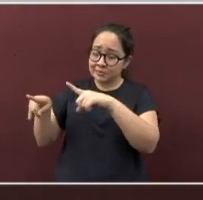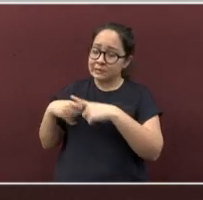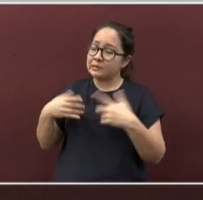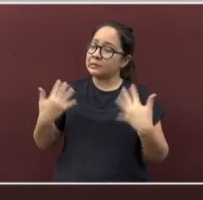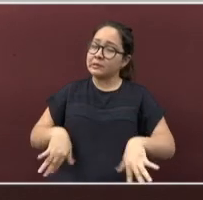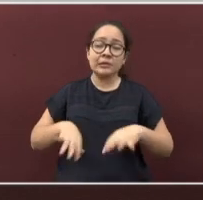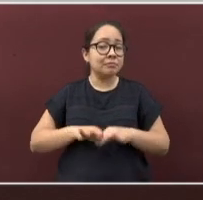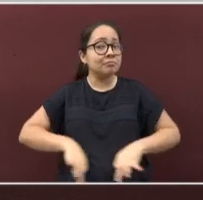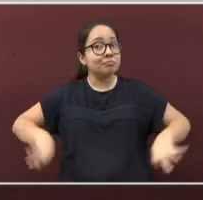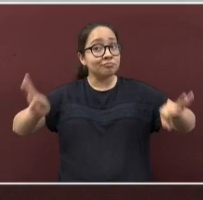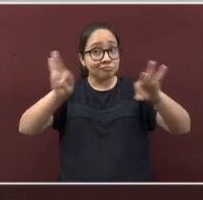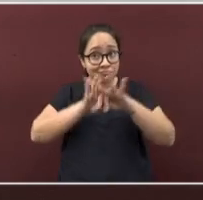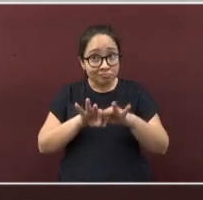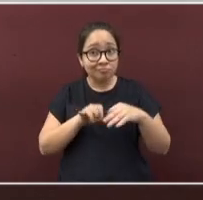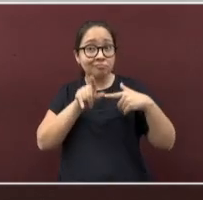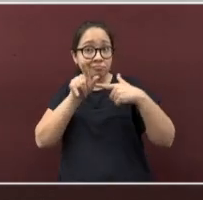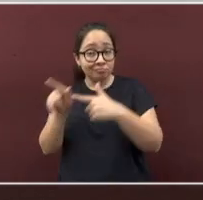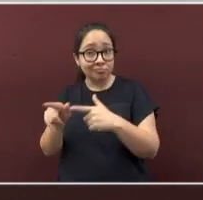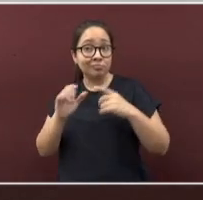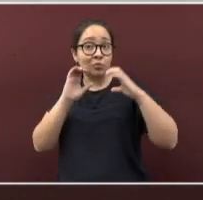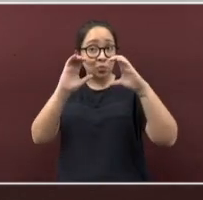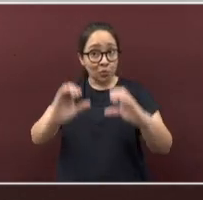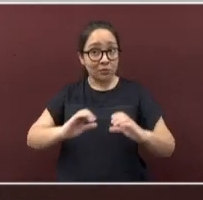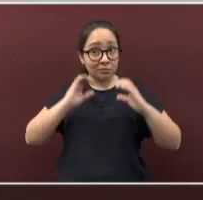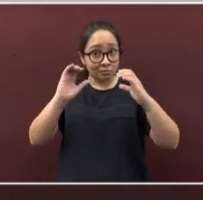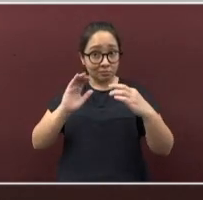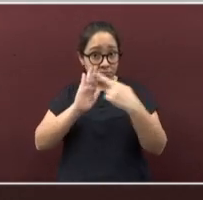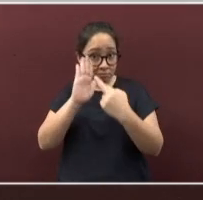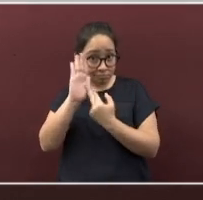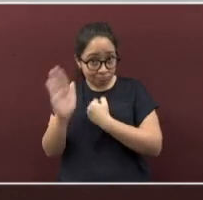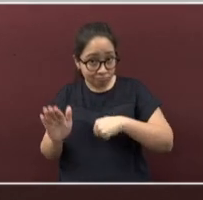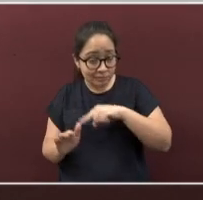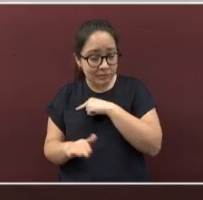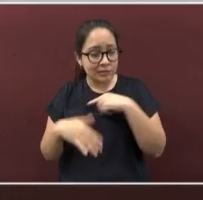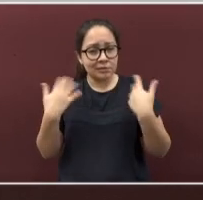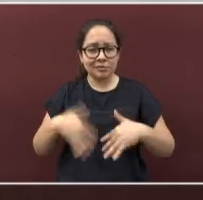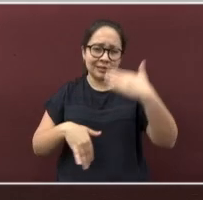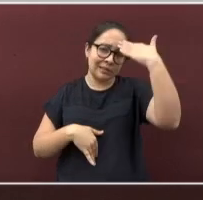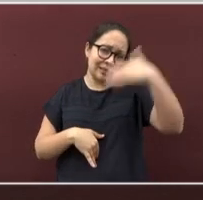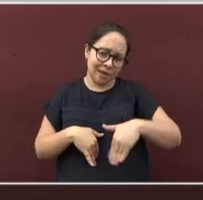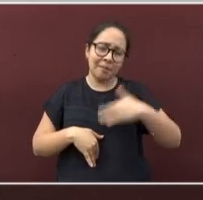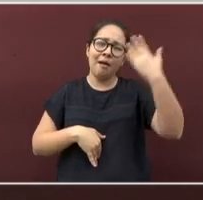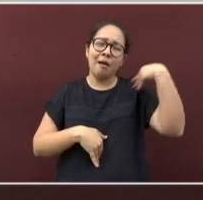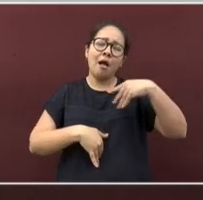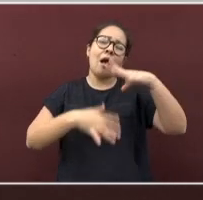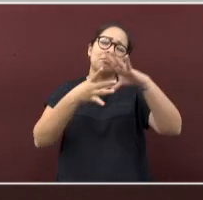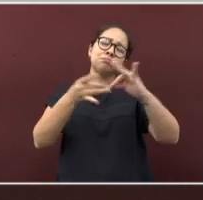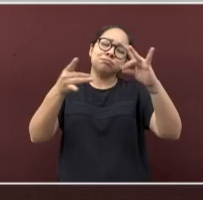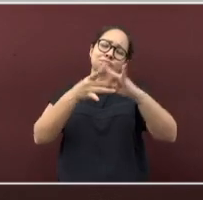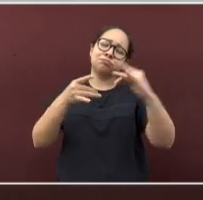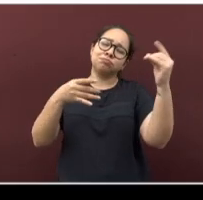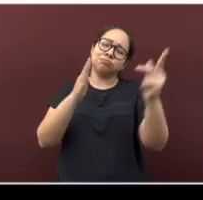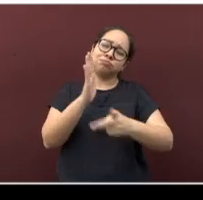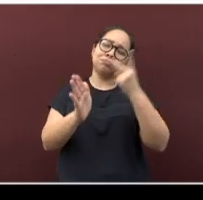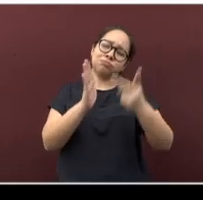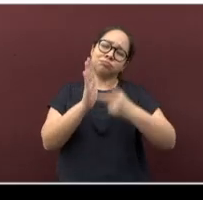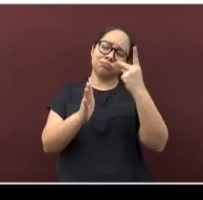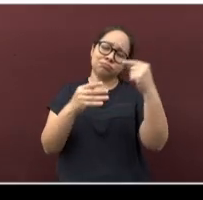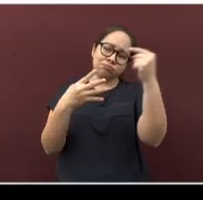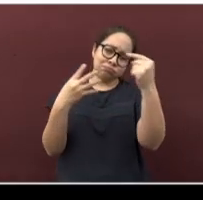es importante continuar con las medidas de protección que tanto hemos difundido en este espacio